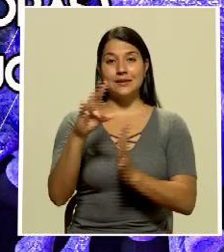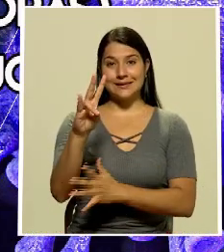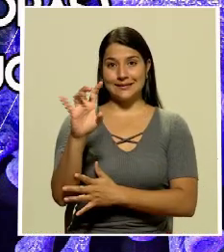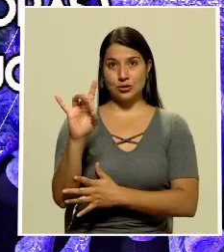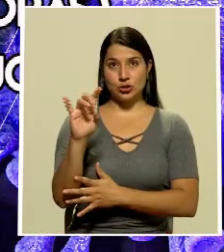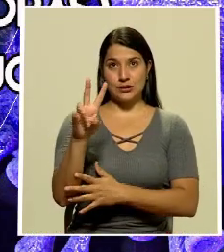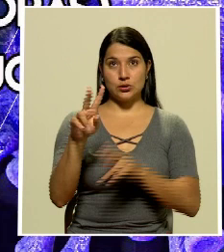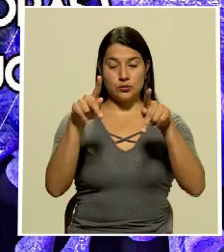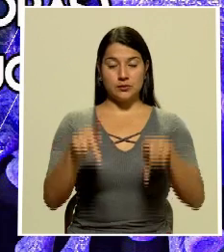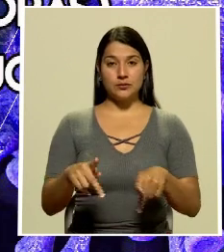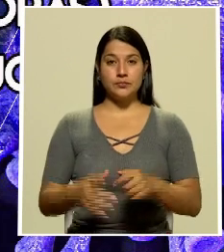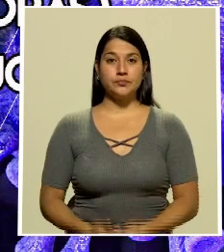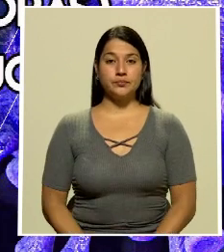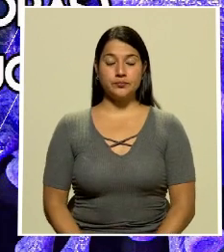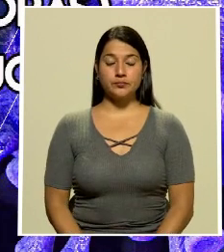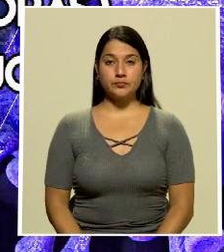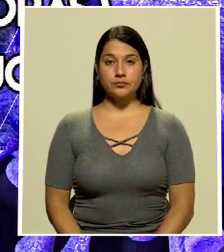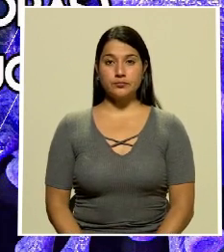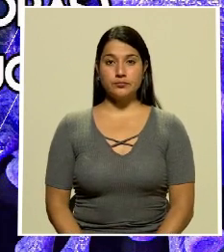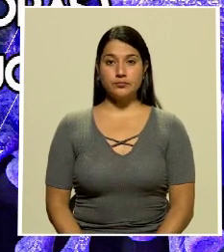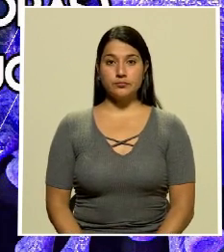51.782 personas.